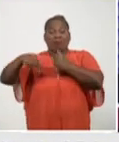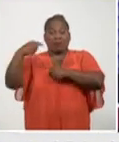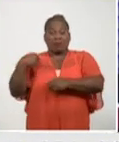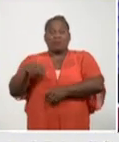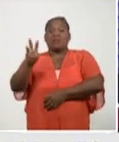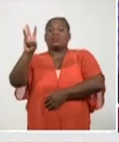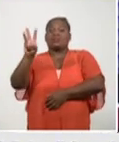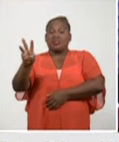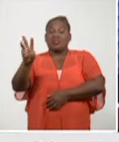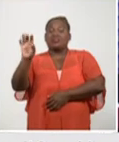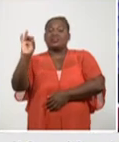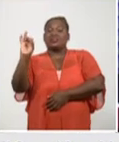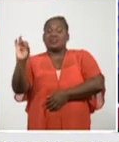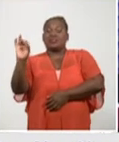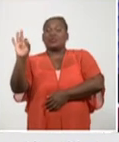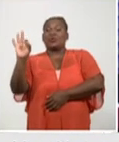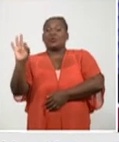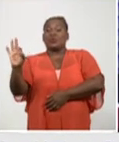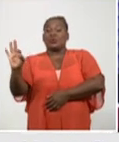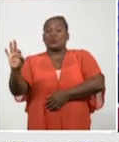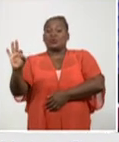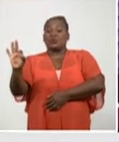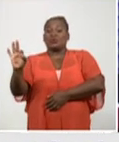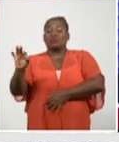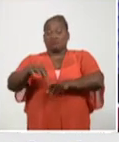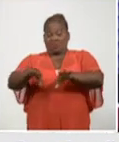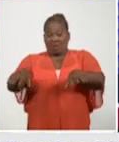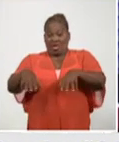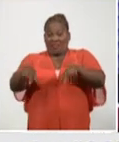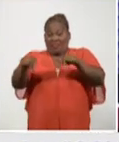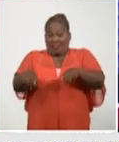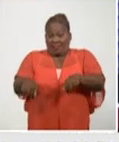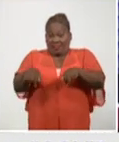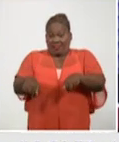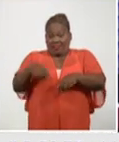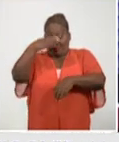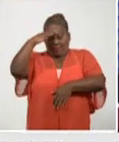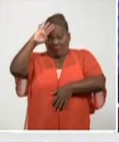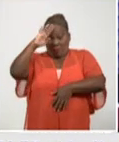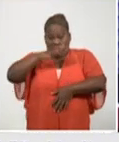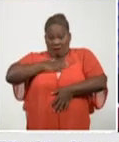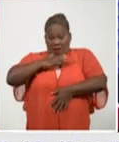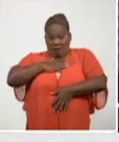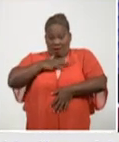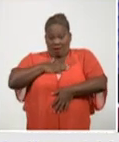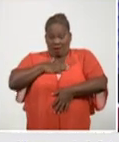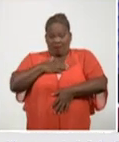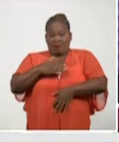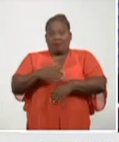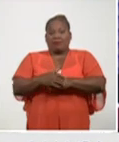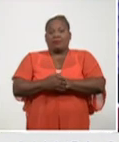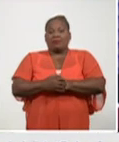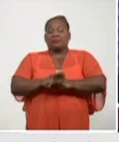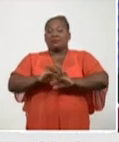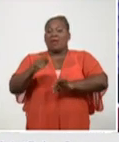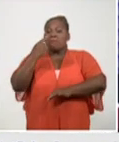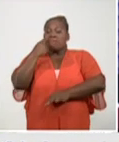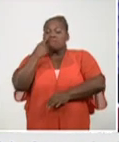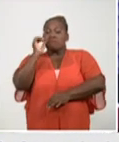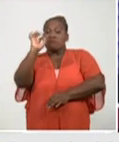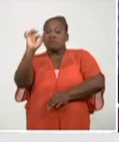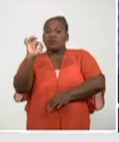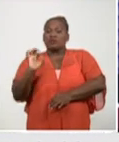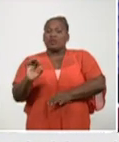378 son casos autóctonos, transmisión en nuestro país, y ya vimos el % que se